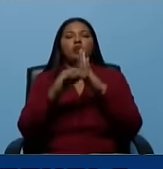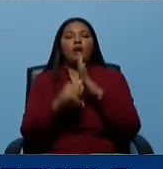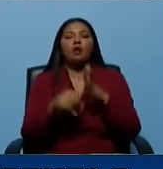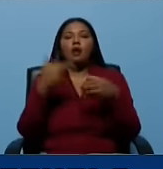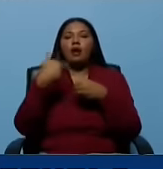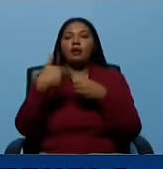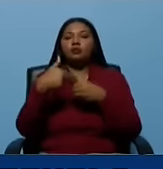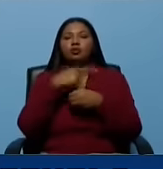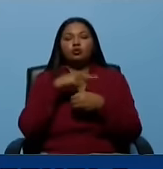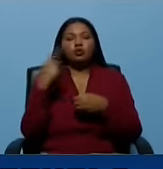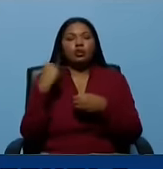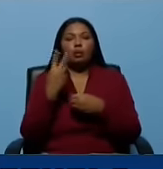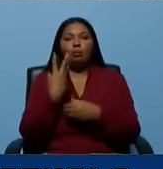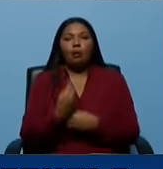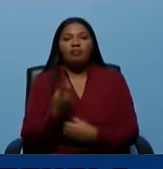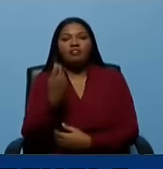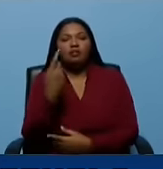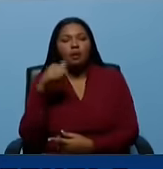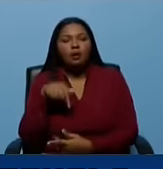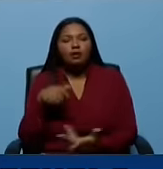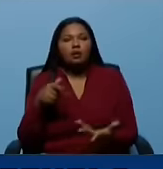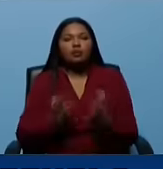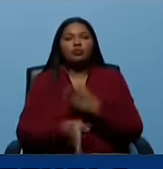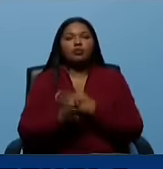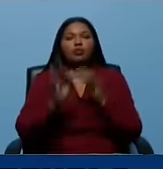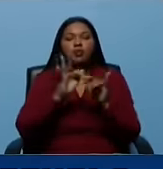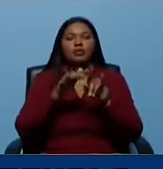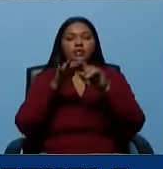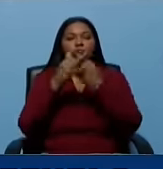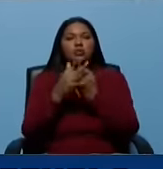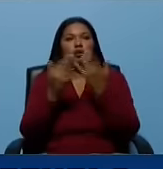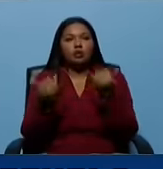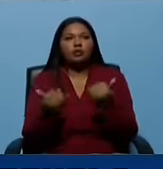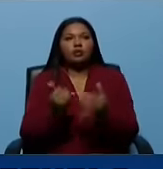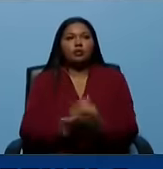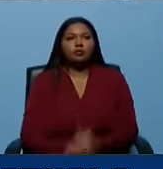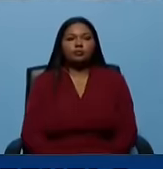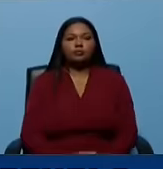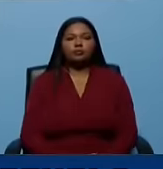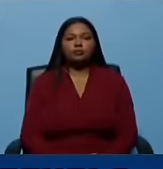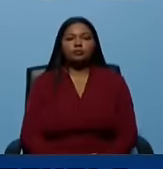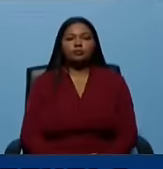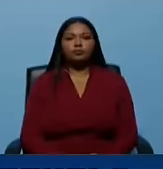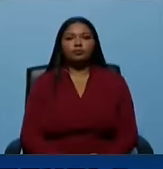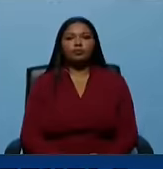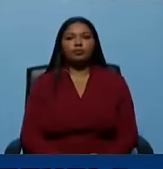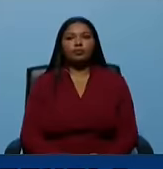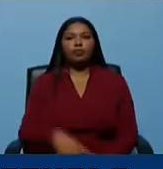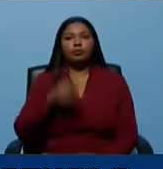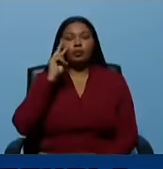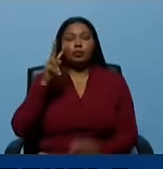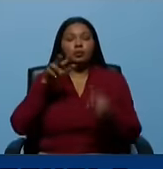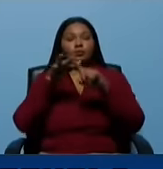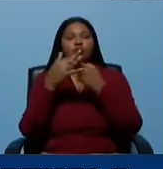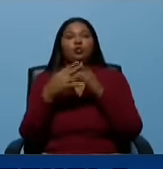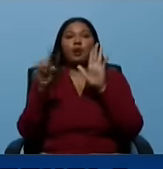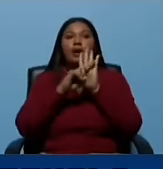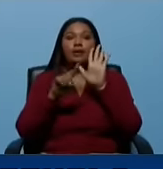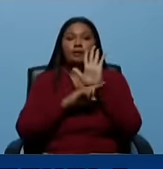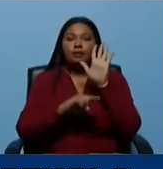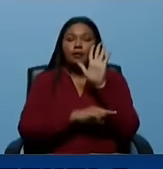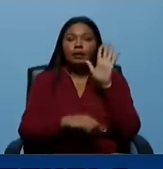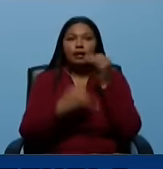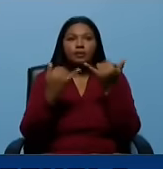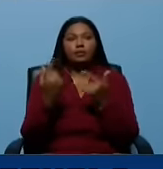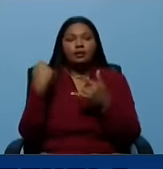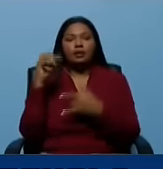que teníamos escasez entonces Es la continuación de esa práctica de esa basada en reglas pero en reglas que ellos definen para ellos y que ellos tienen